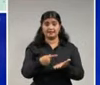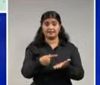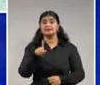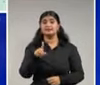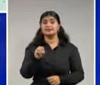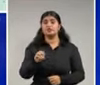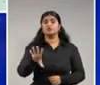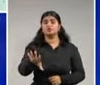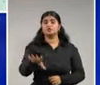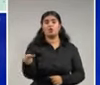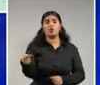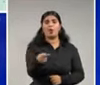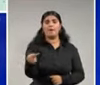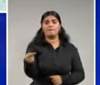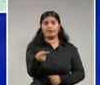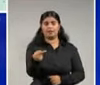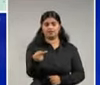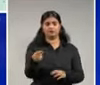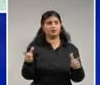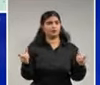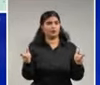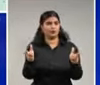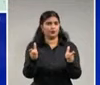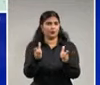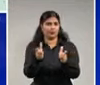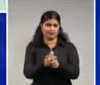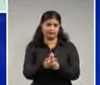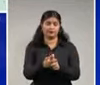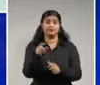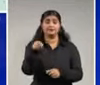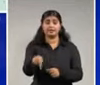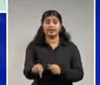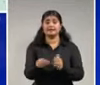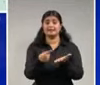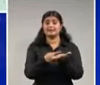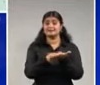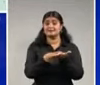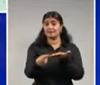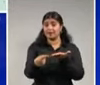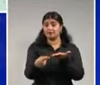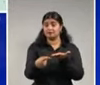85,5% en esta semana que estamos analizando, contra el